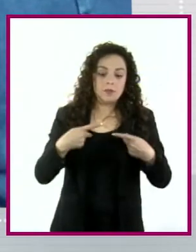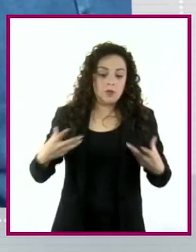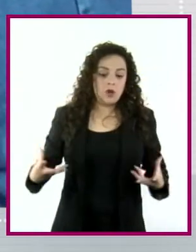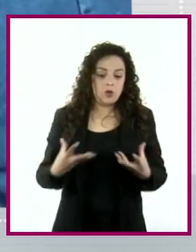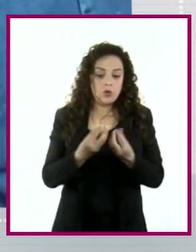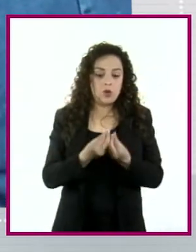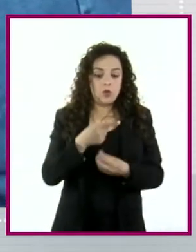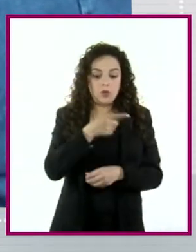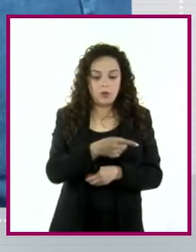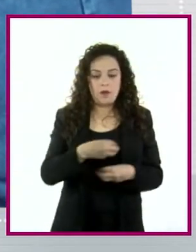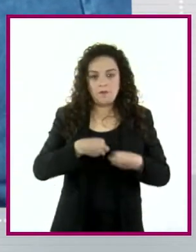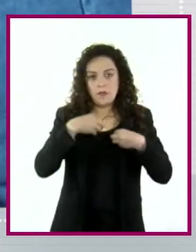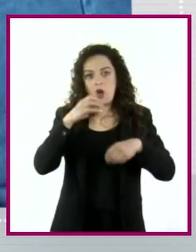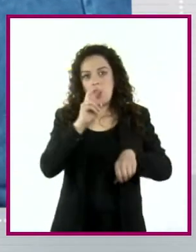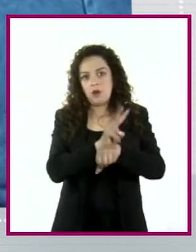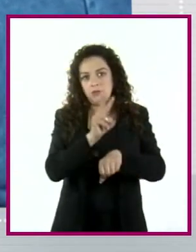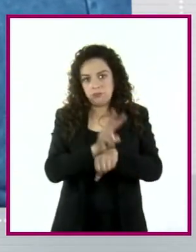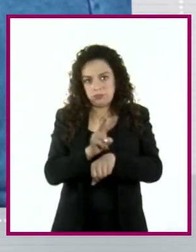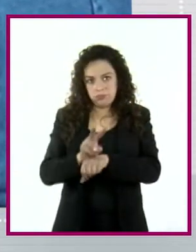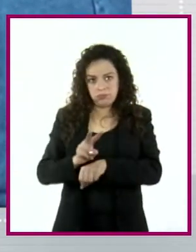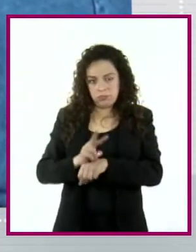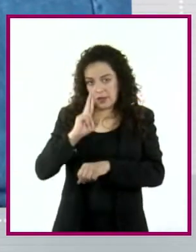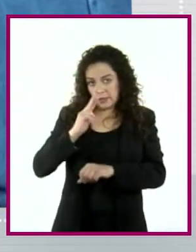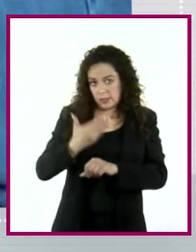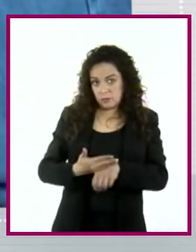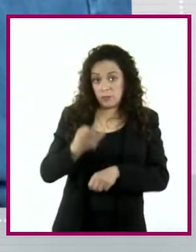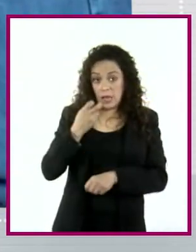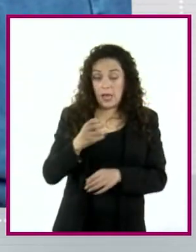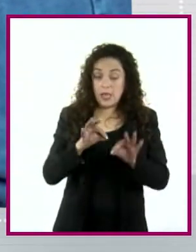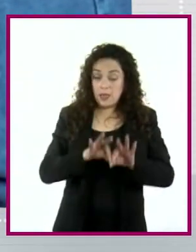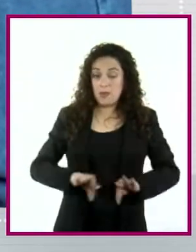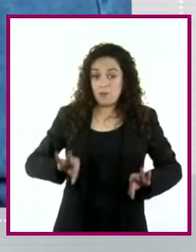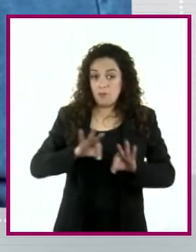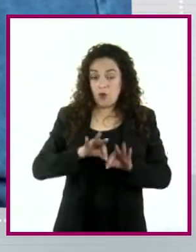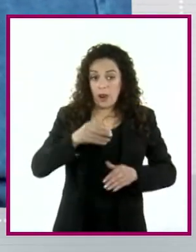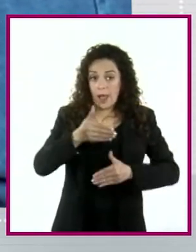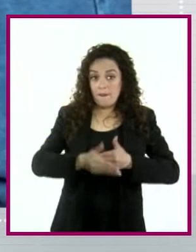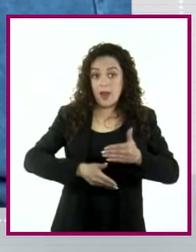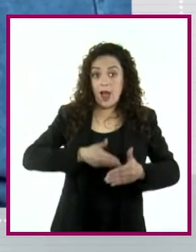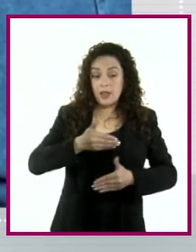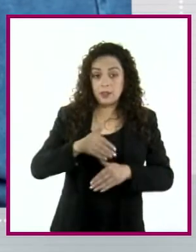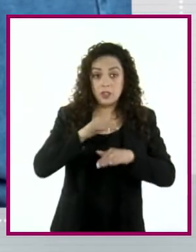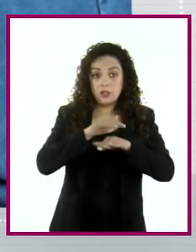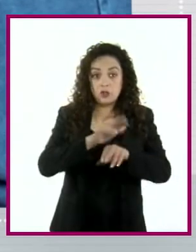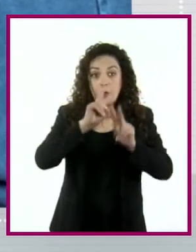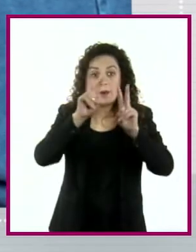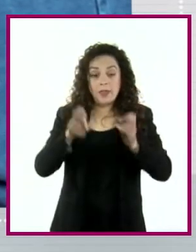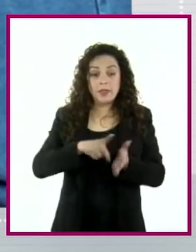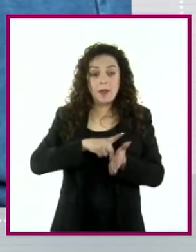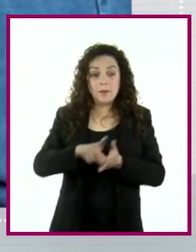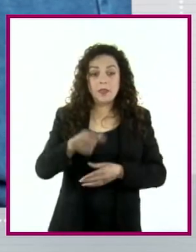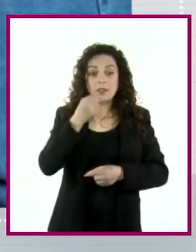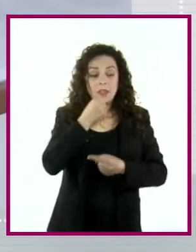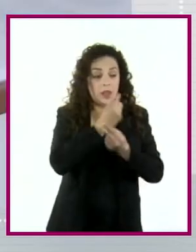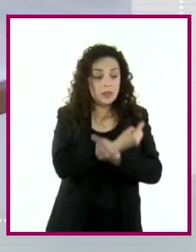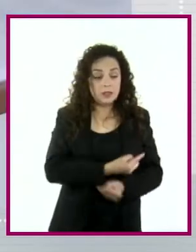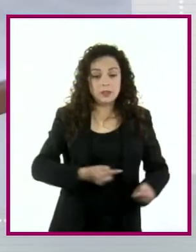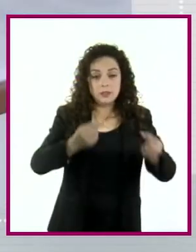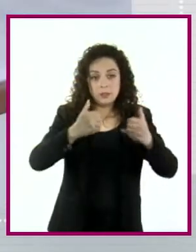patria potestad o tutela. Y eso es un avance muy importante también en términos de derechos de niñas, niños y